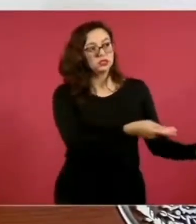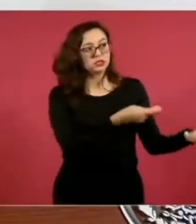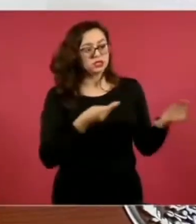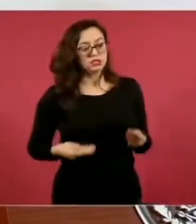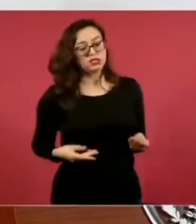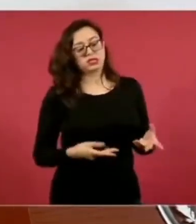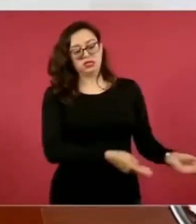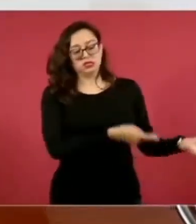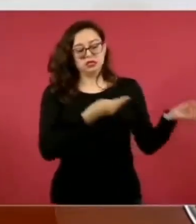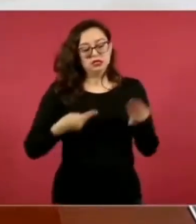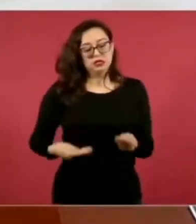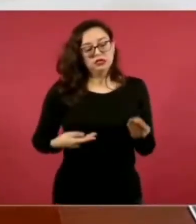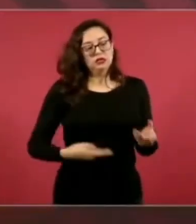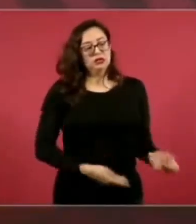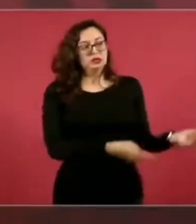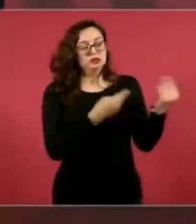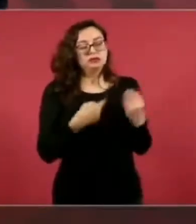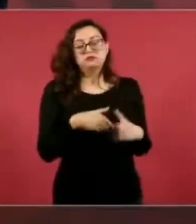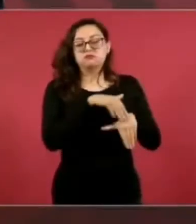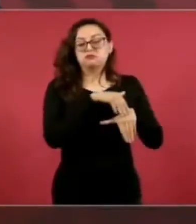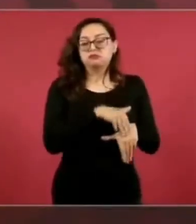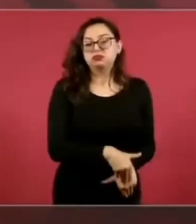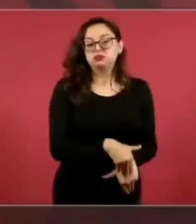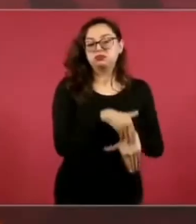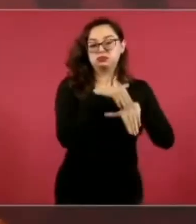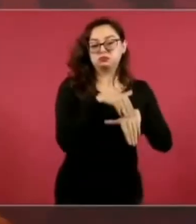1983 hasta el 18,